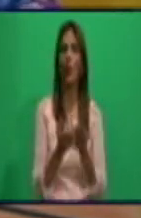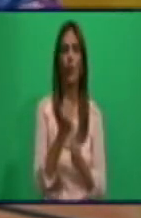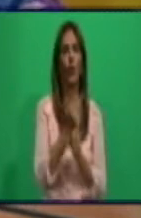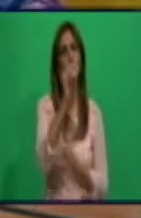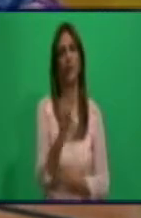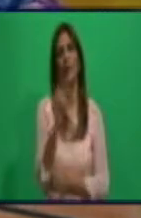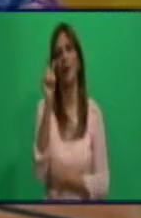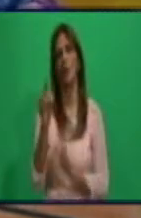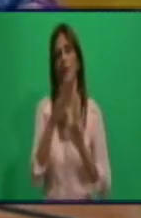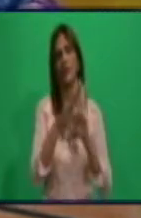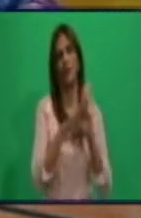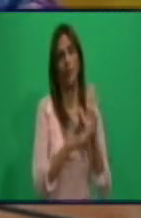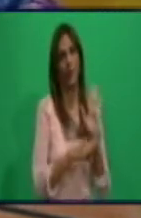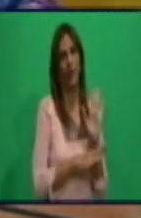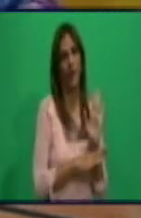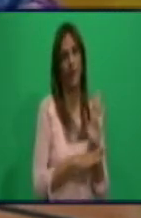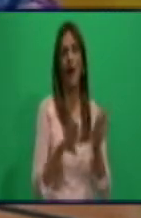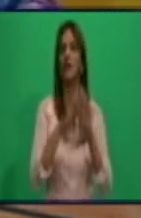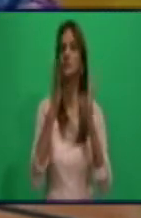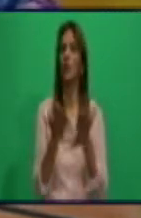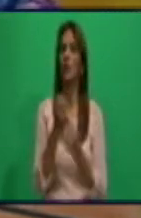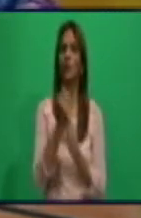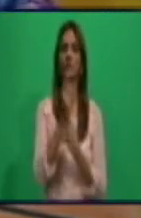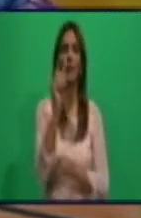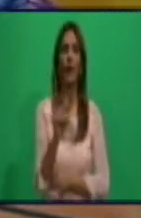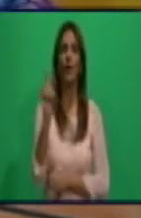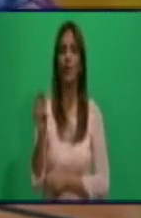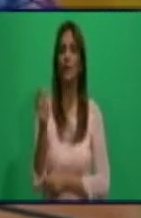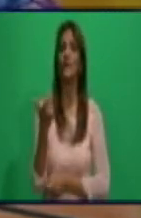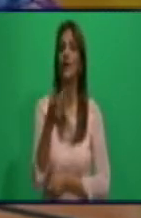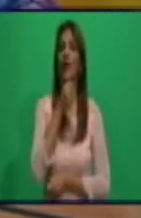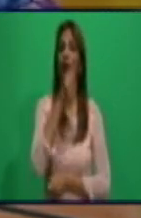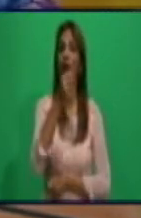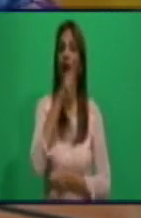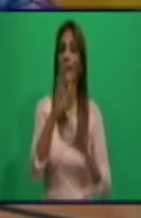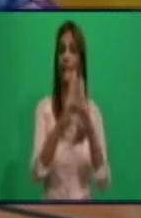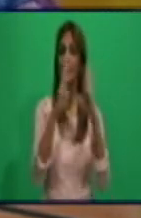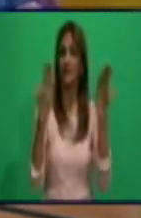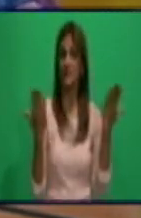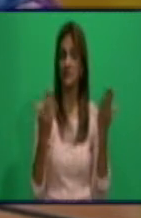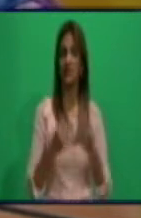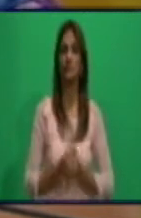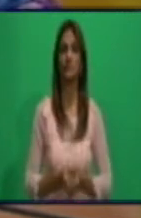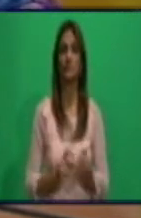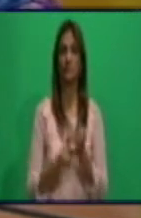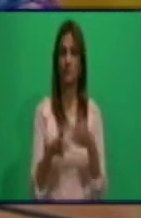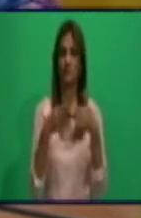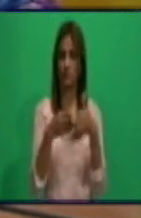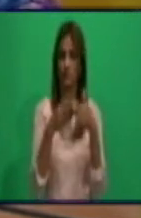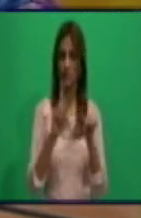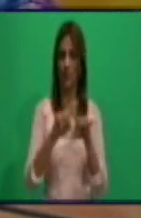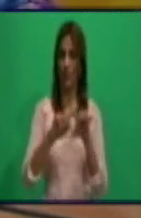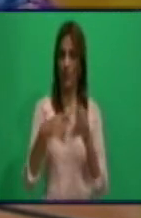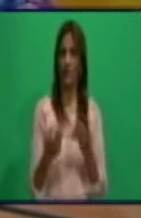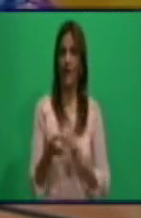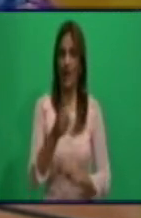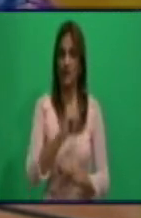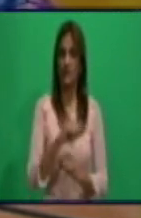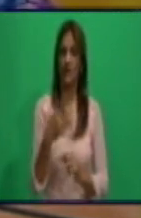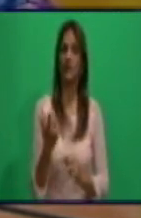general a todos los trabajadores de la prensa en granma por haberse celebrado ayer su día y bueno hoy viviendo también una